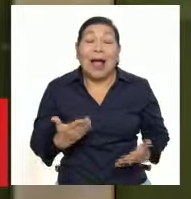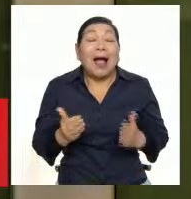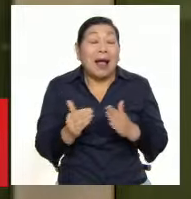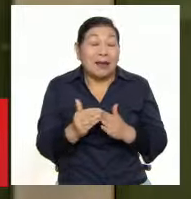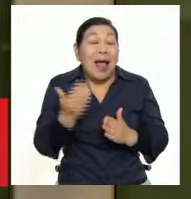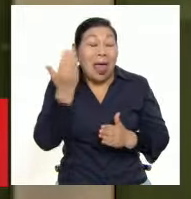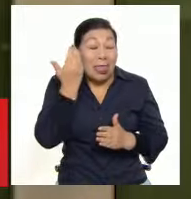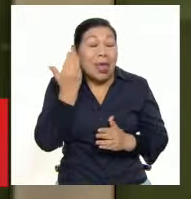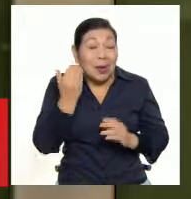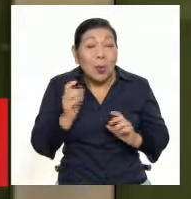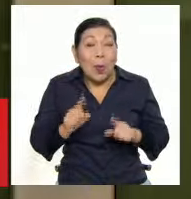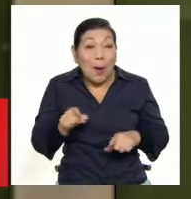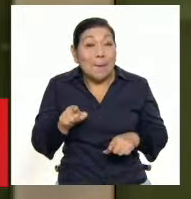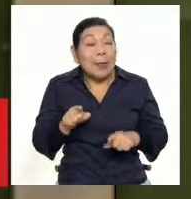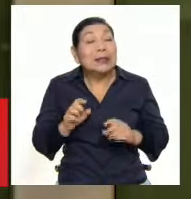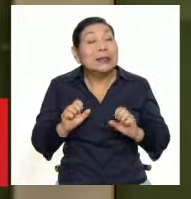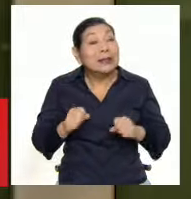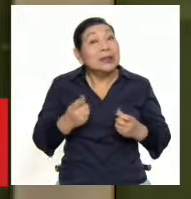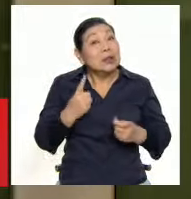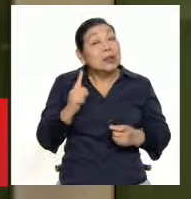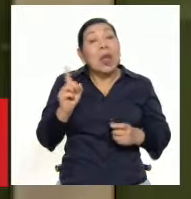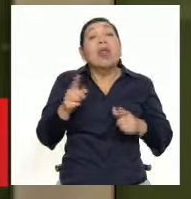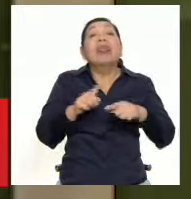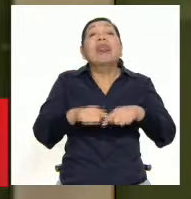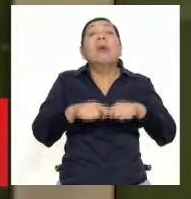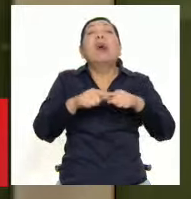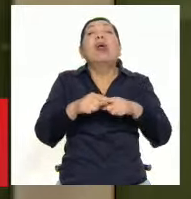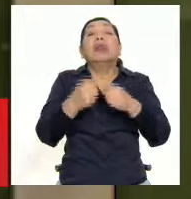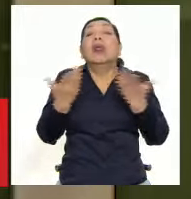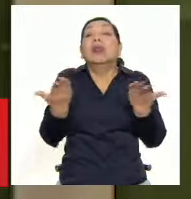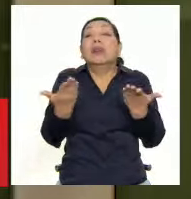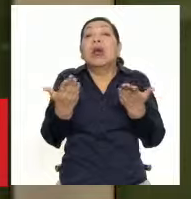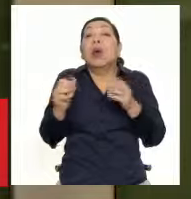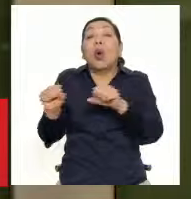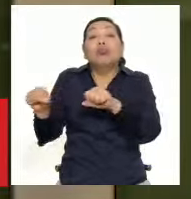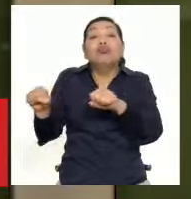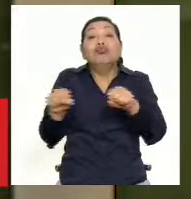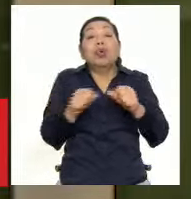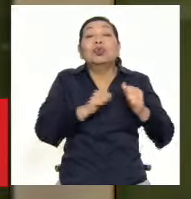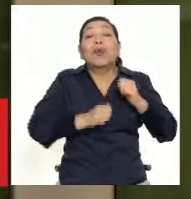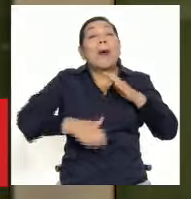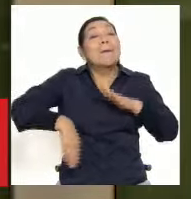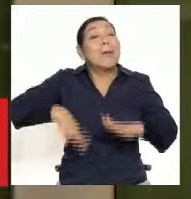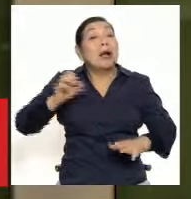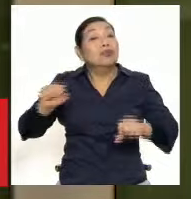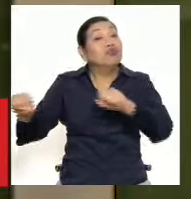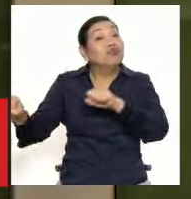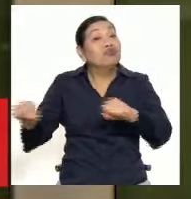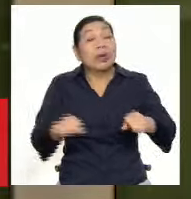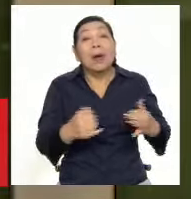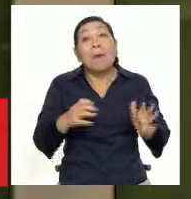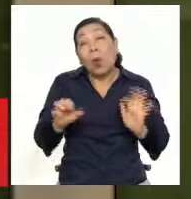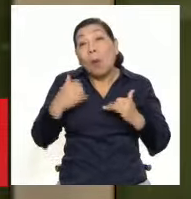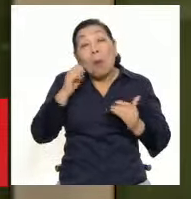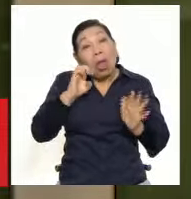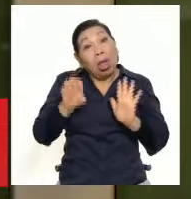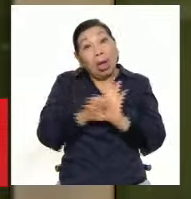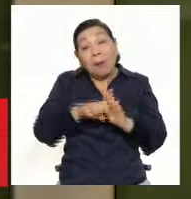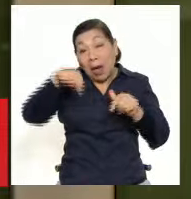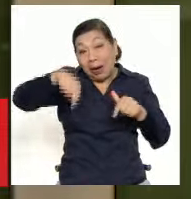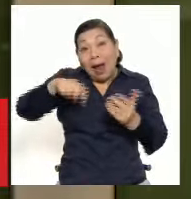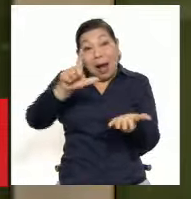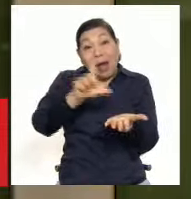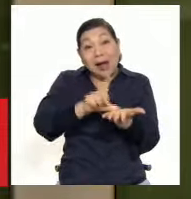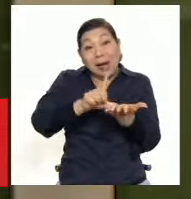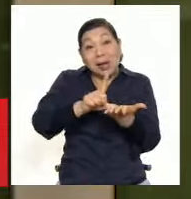antiguas. O sea, es muy particular cada zona donde pueda ser afectada por estos sismos, ¿no? Y Lima es algo